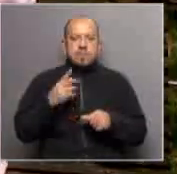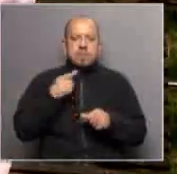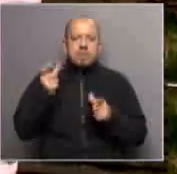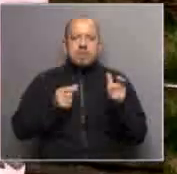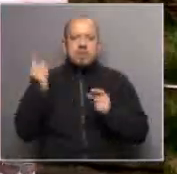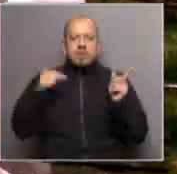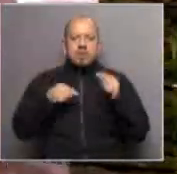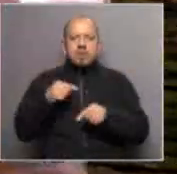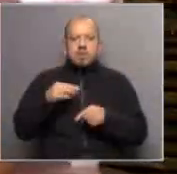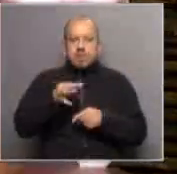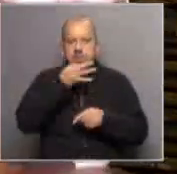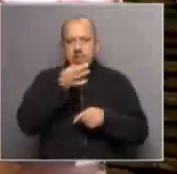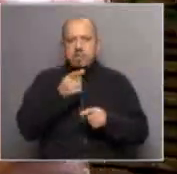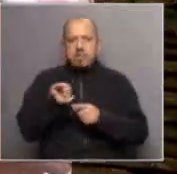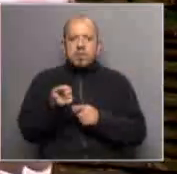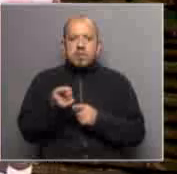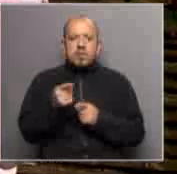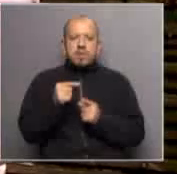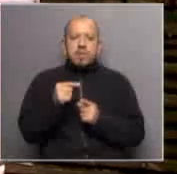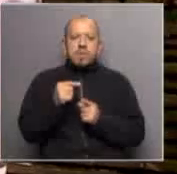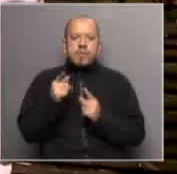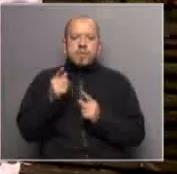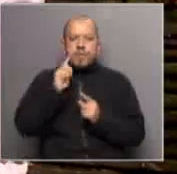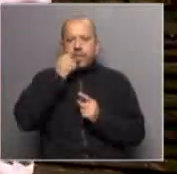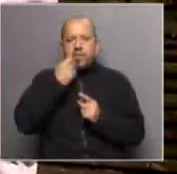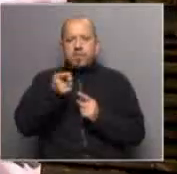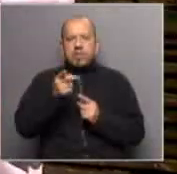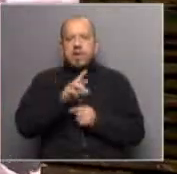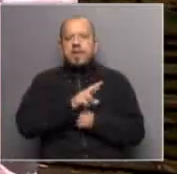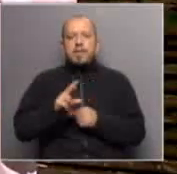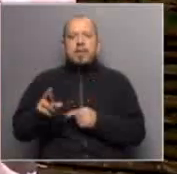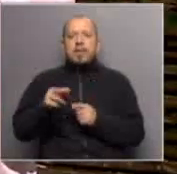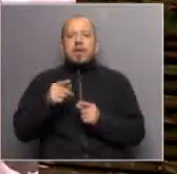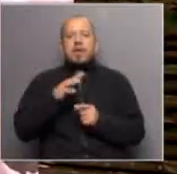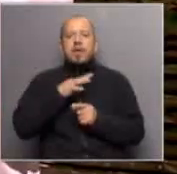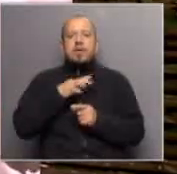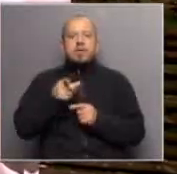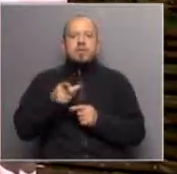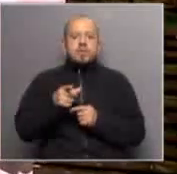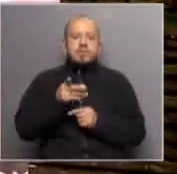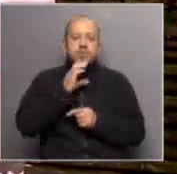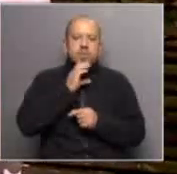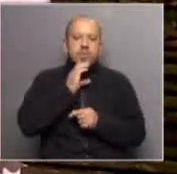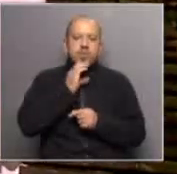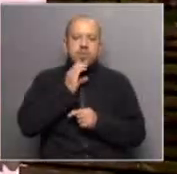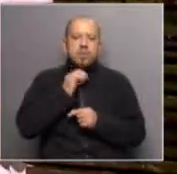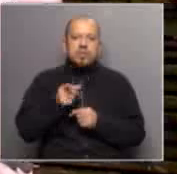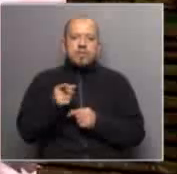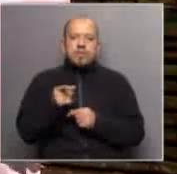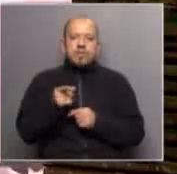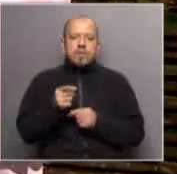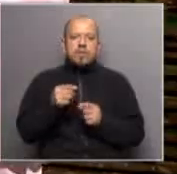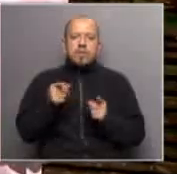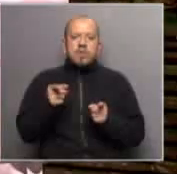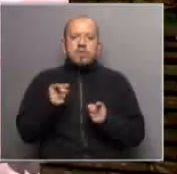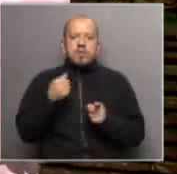viene del extranjero te lo sigue diciendo. Un clásico. Un clásico, ¿no? Le gustó muchísimo la Rambla. Y hay una anécdota que, si tenemos tiempo, es lo último que puedo ver,